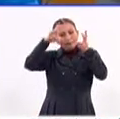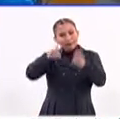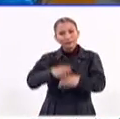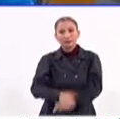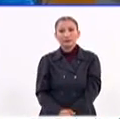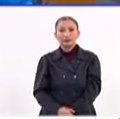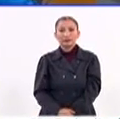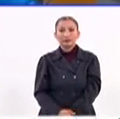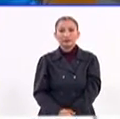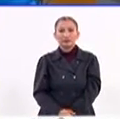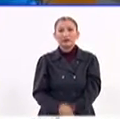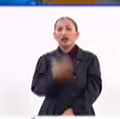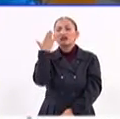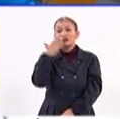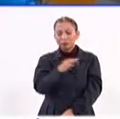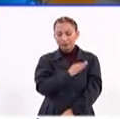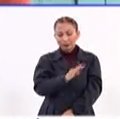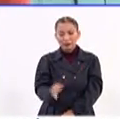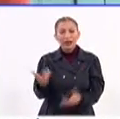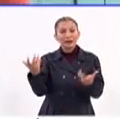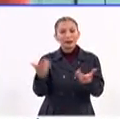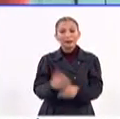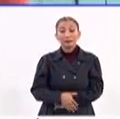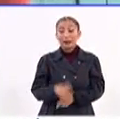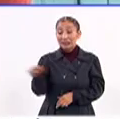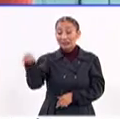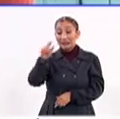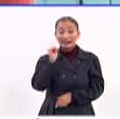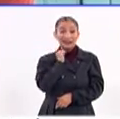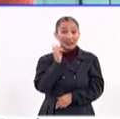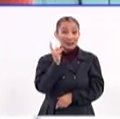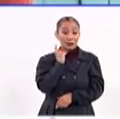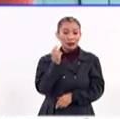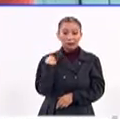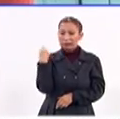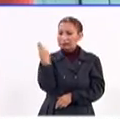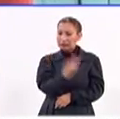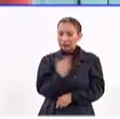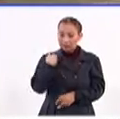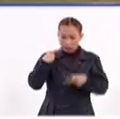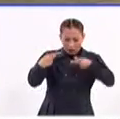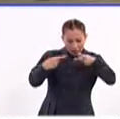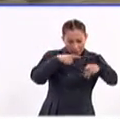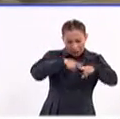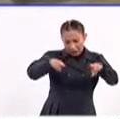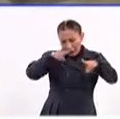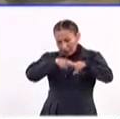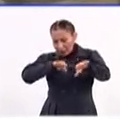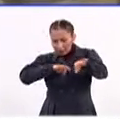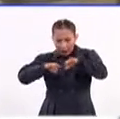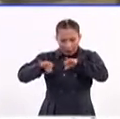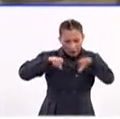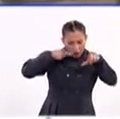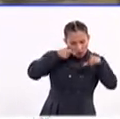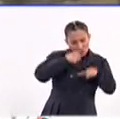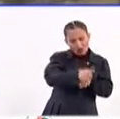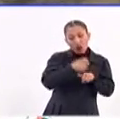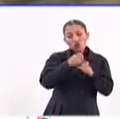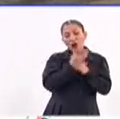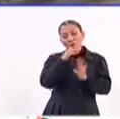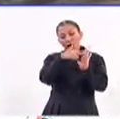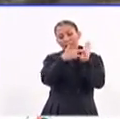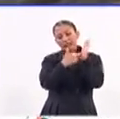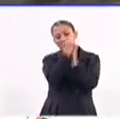posible? Sé que lo podemos lograr. Los legisladores destacaron la necesidad de planear diversas vías de trabajo centradas en el nuevo